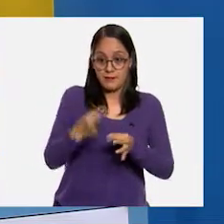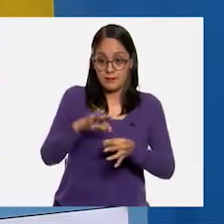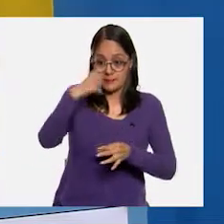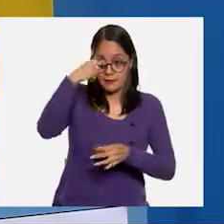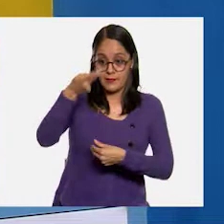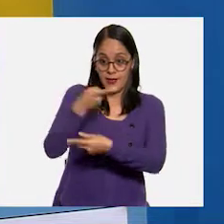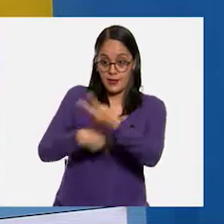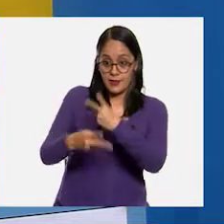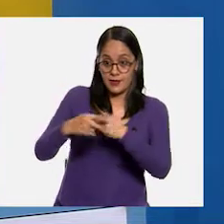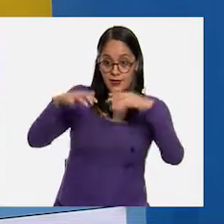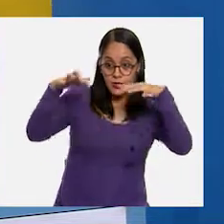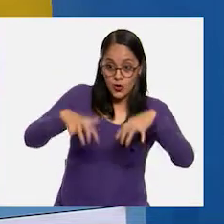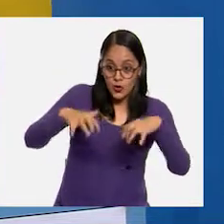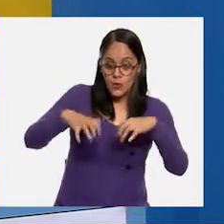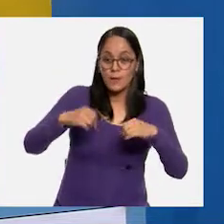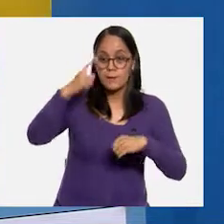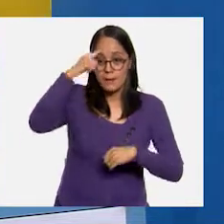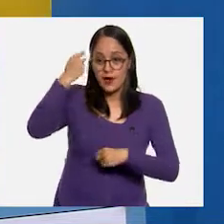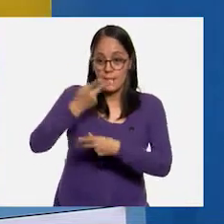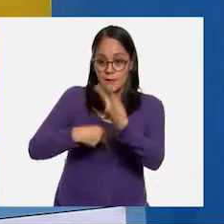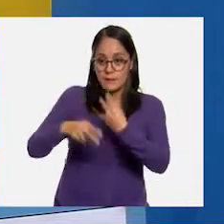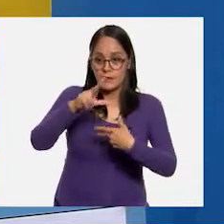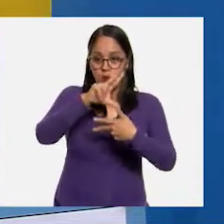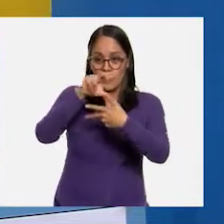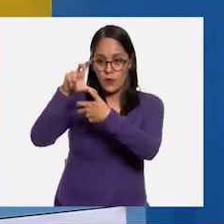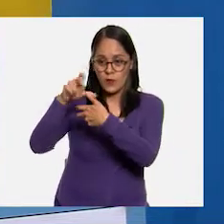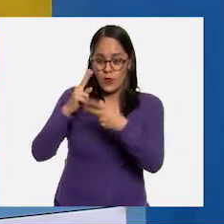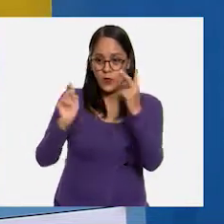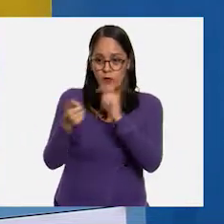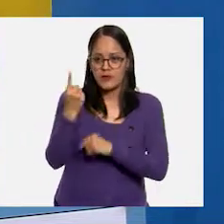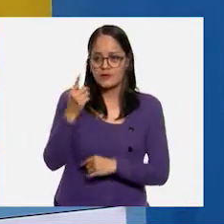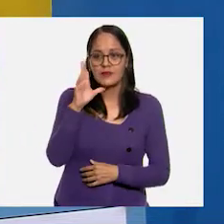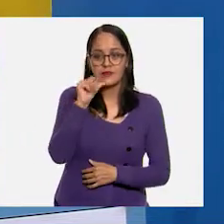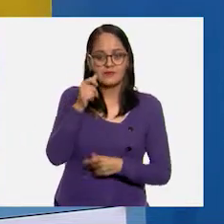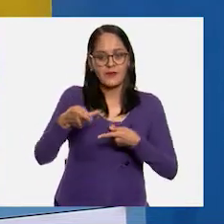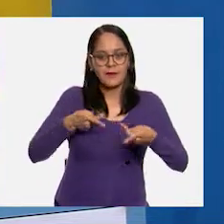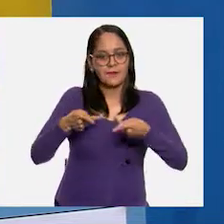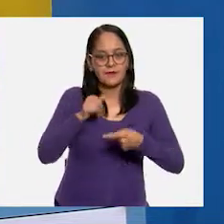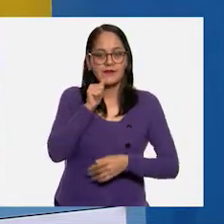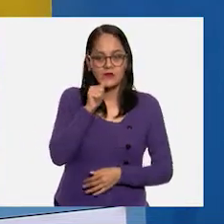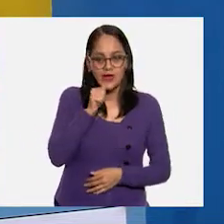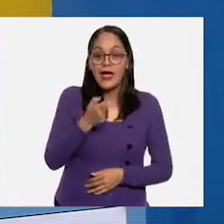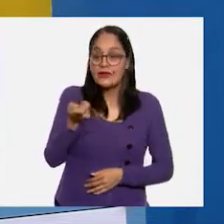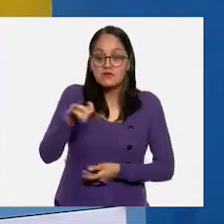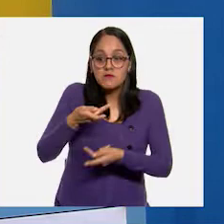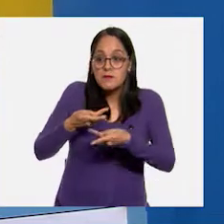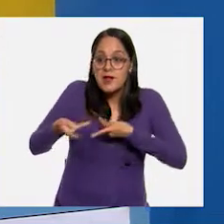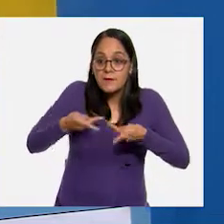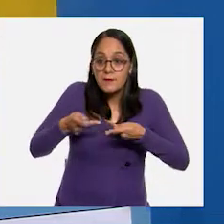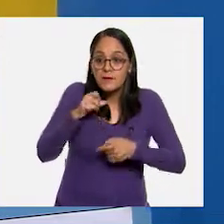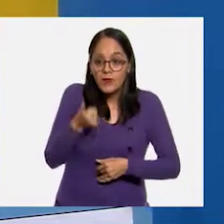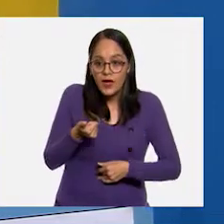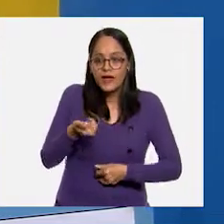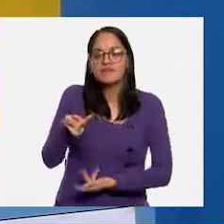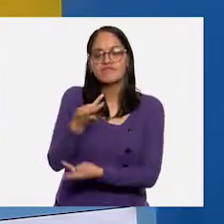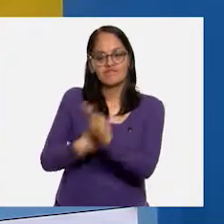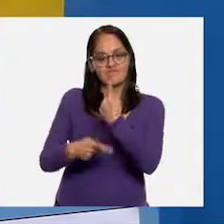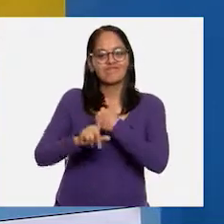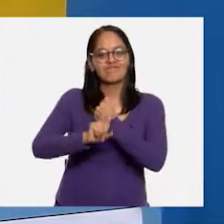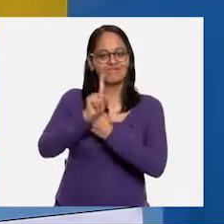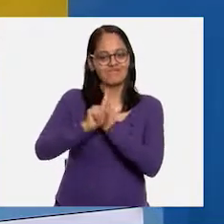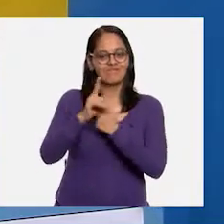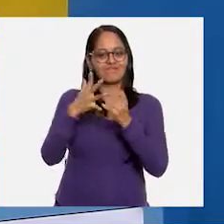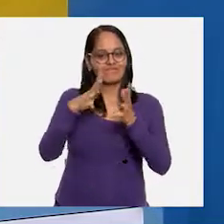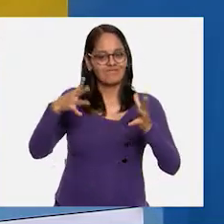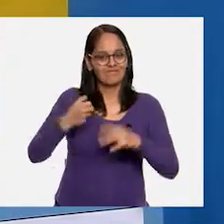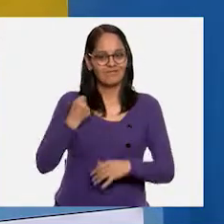antrópico extraordinario. Es entonces que se produce un desastre. Entonces vamos a escribir